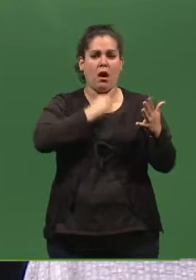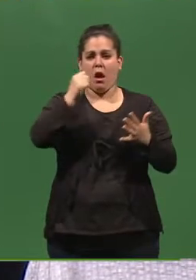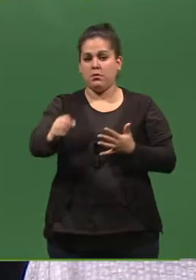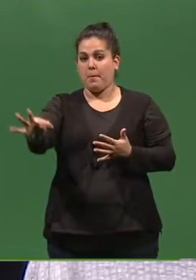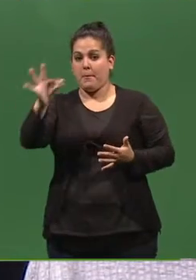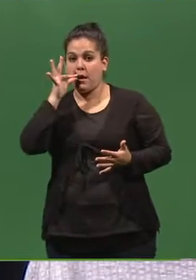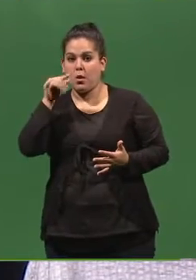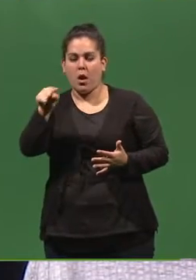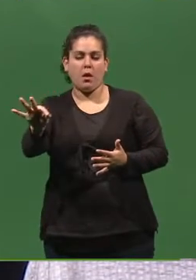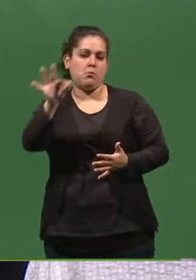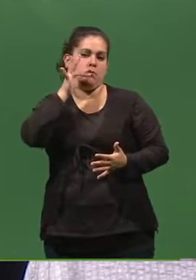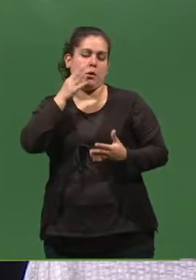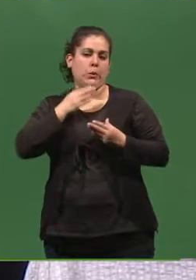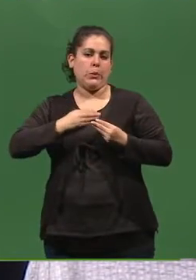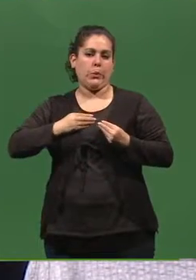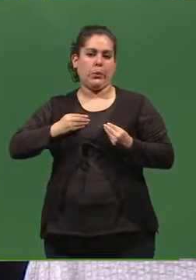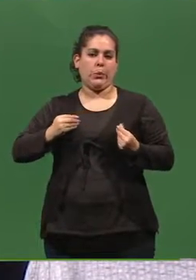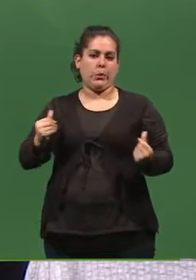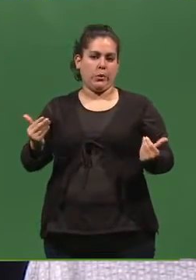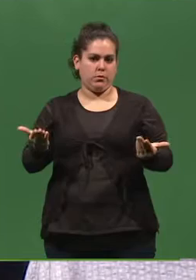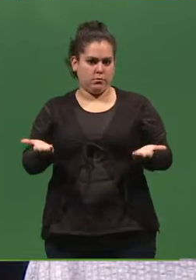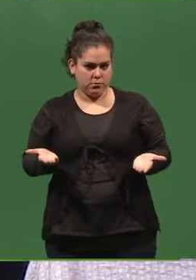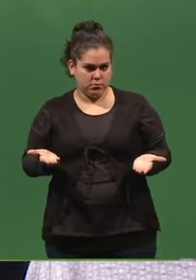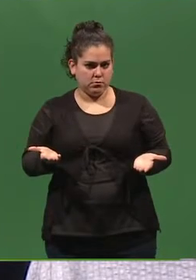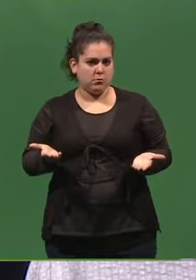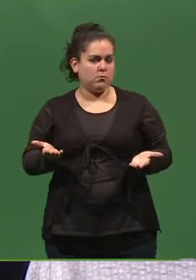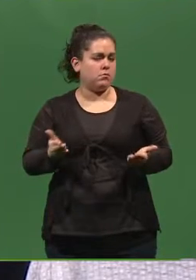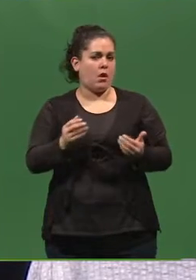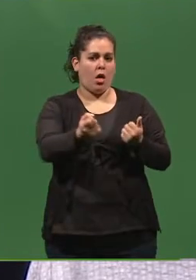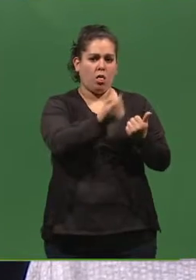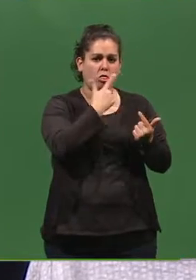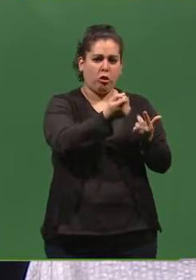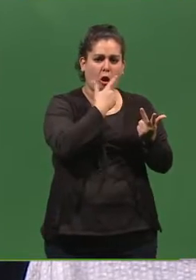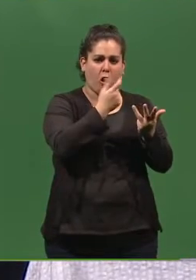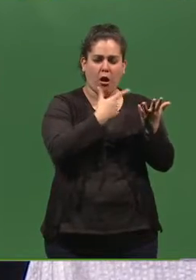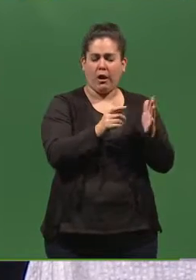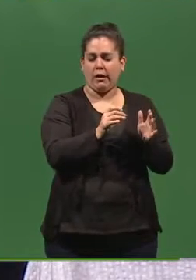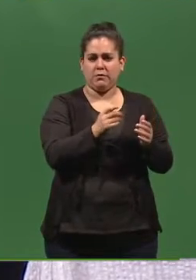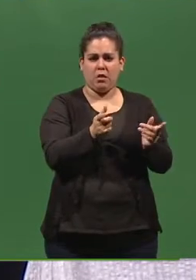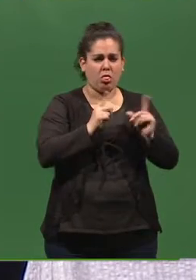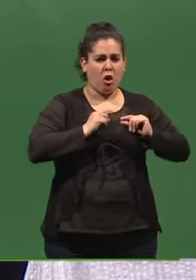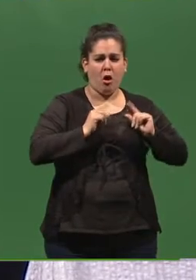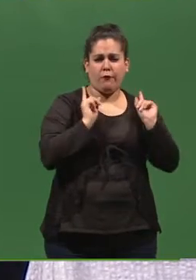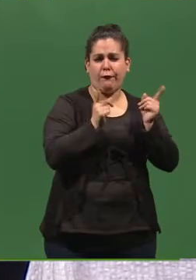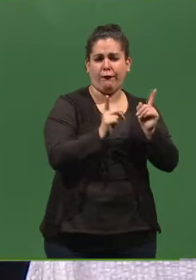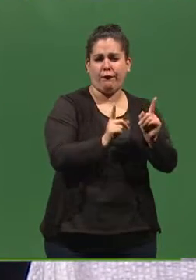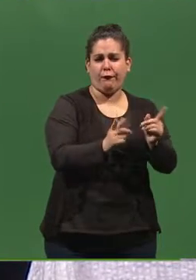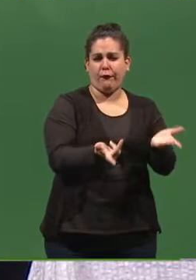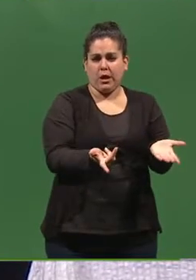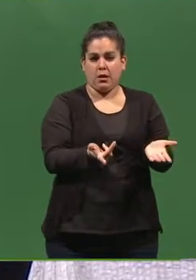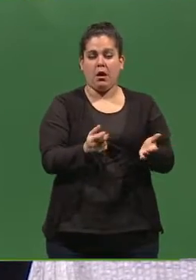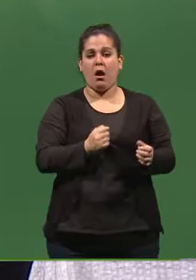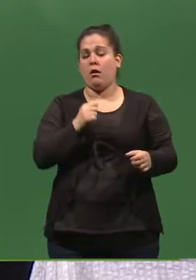Conocí la marihuana. La marihuana me dio el alivio que no me daba nada, no me lo daba ninguna de estas drogas que estaba tomando, y